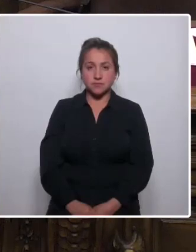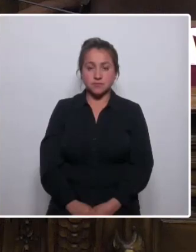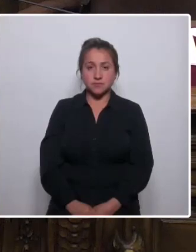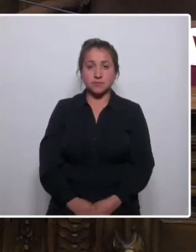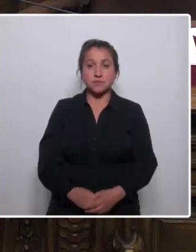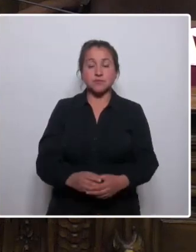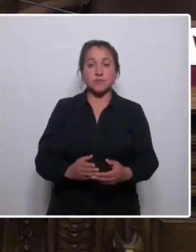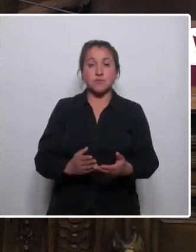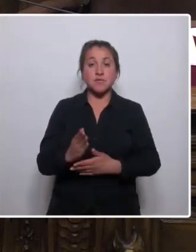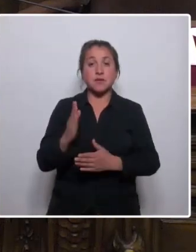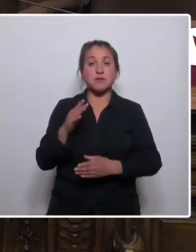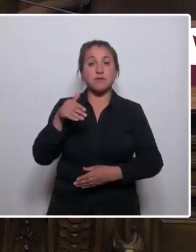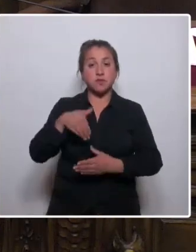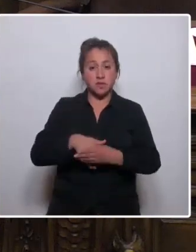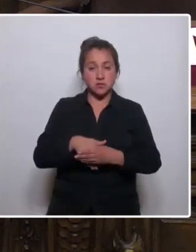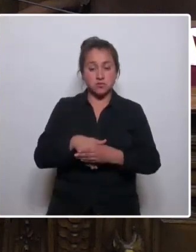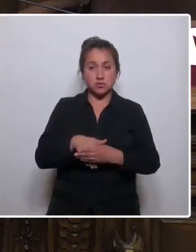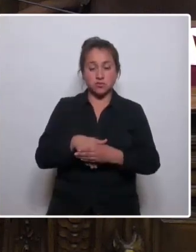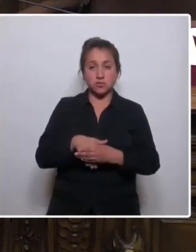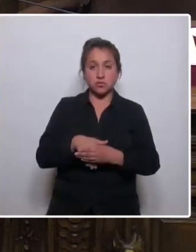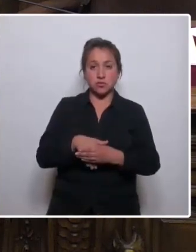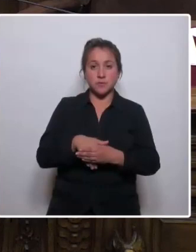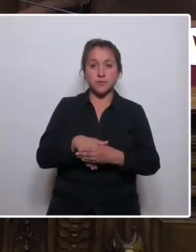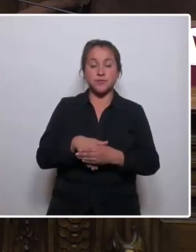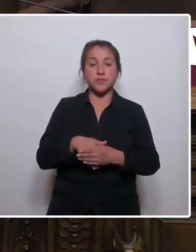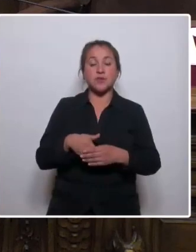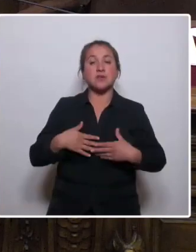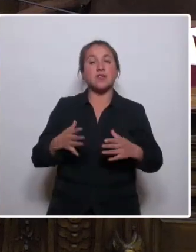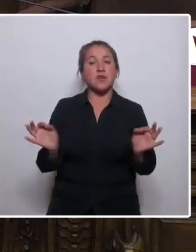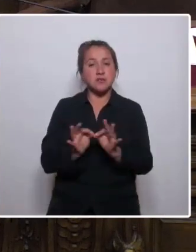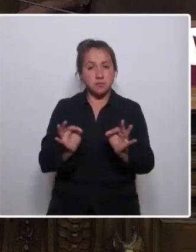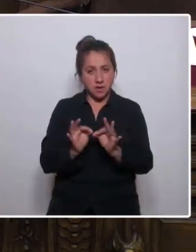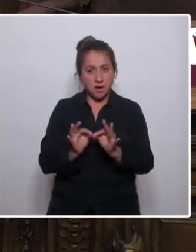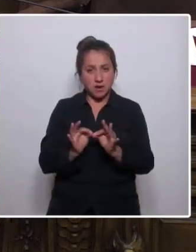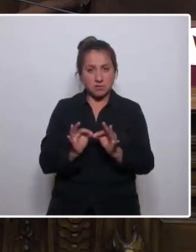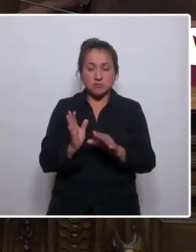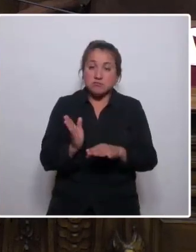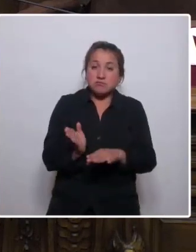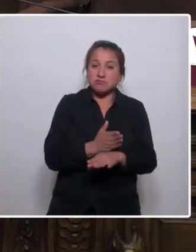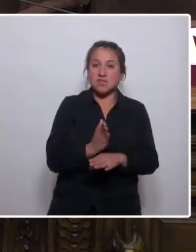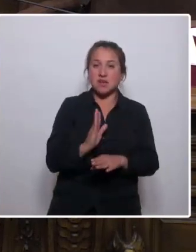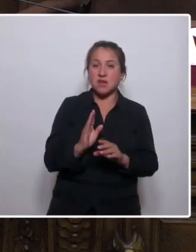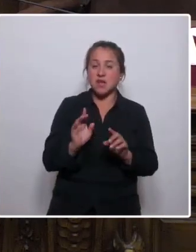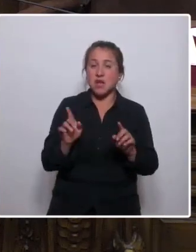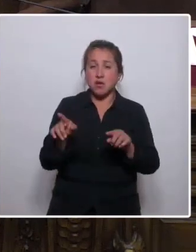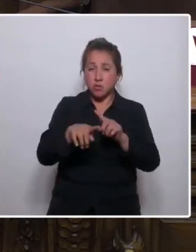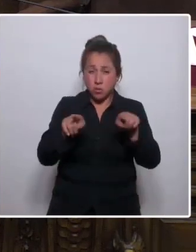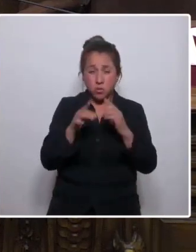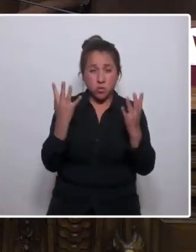Antes de abrir la votación, voy a explicar algo que tiende a generar confusión.